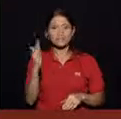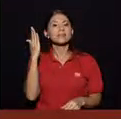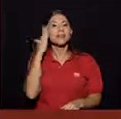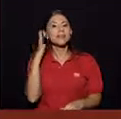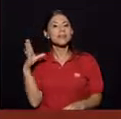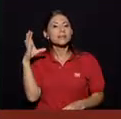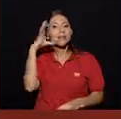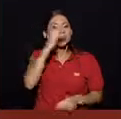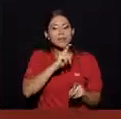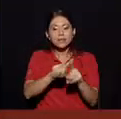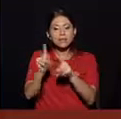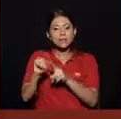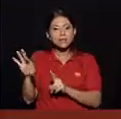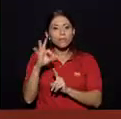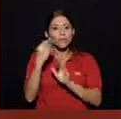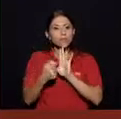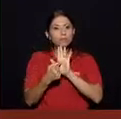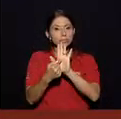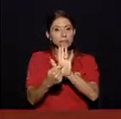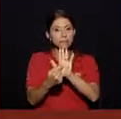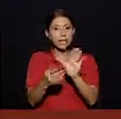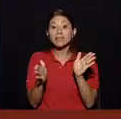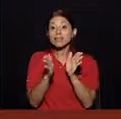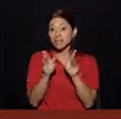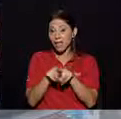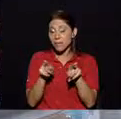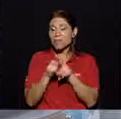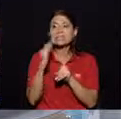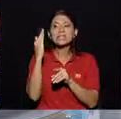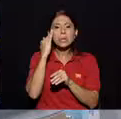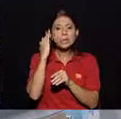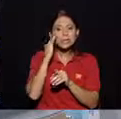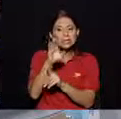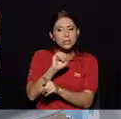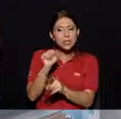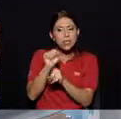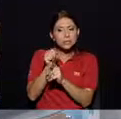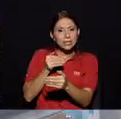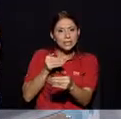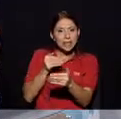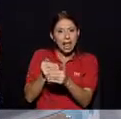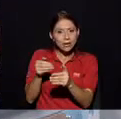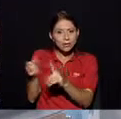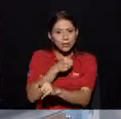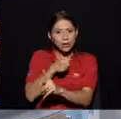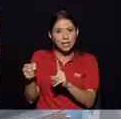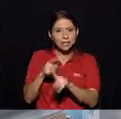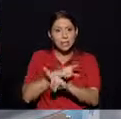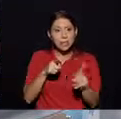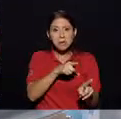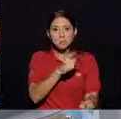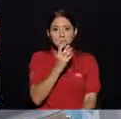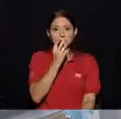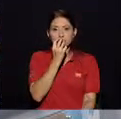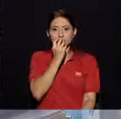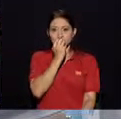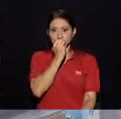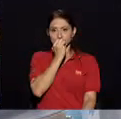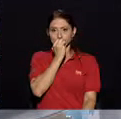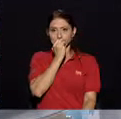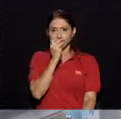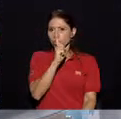Bueno, habría que señalar varios factores, ¿no? Ya lo había apuntado Ana Teresa